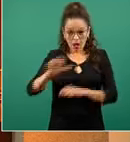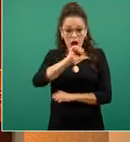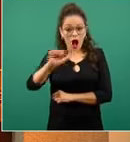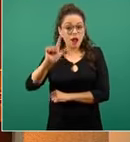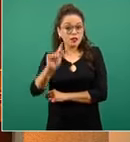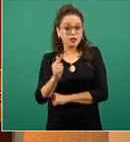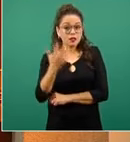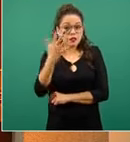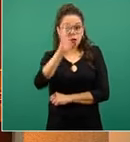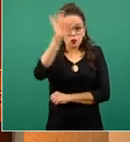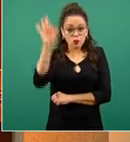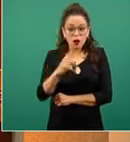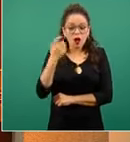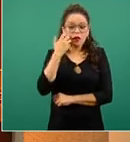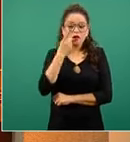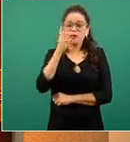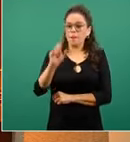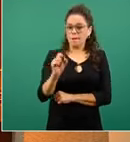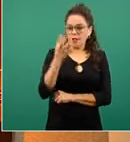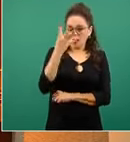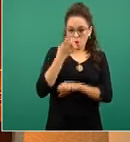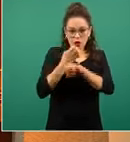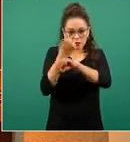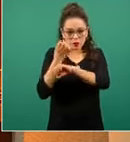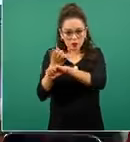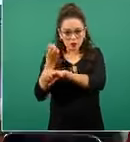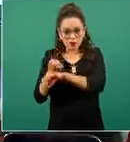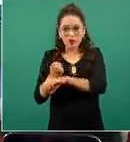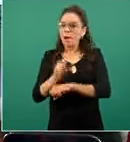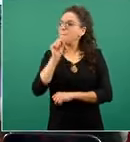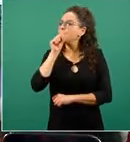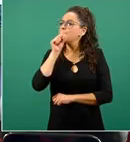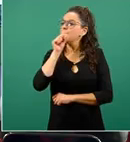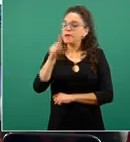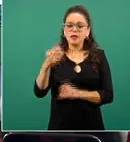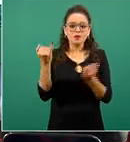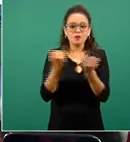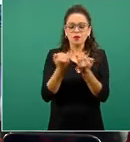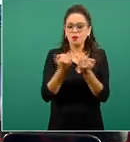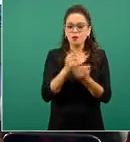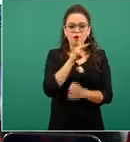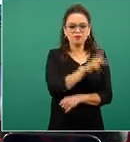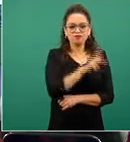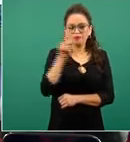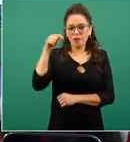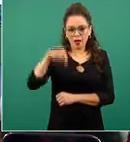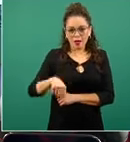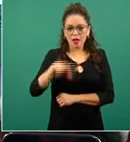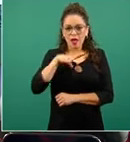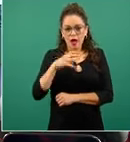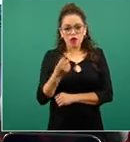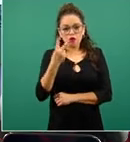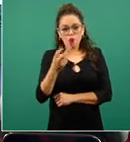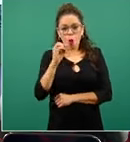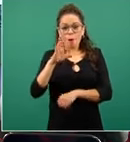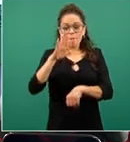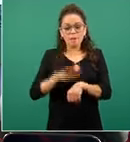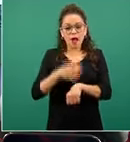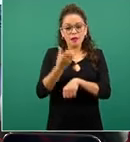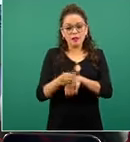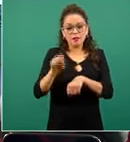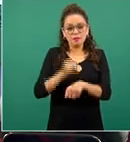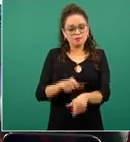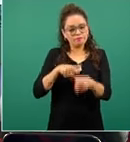ellas, es decir, 24 entidades, están presentando este mismo comportamiento, es decir, tienen al menos 2 o más semanas